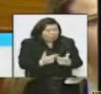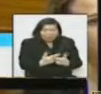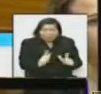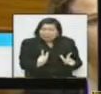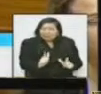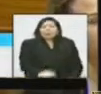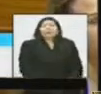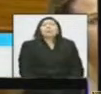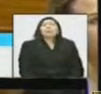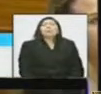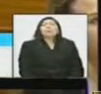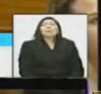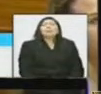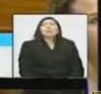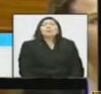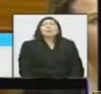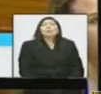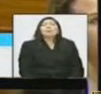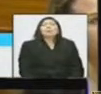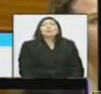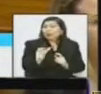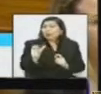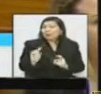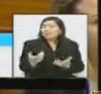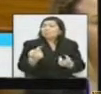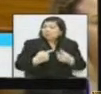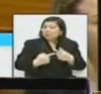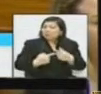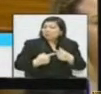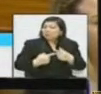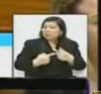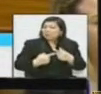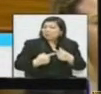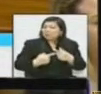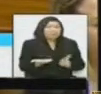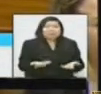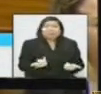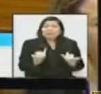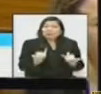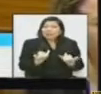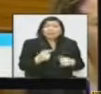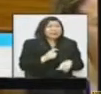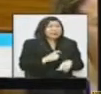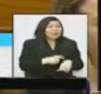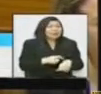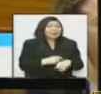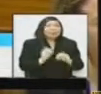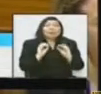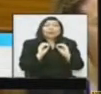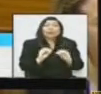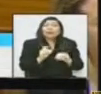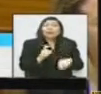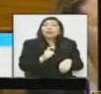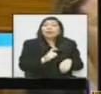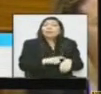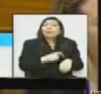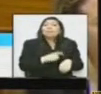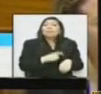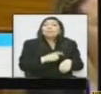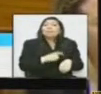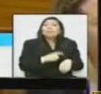la población y las autoridades es un rol muy